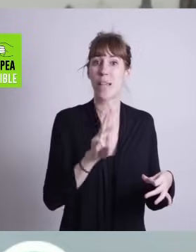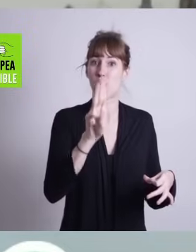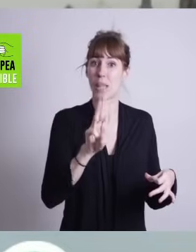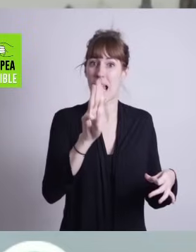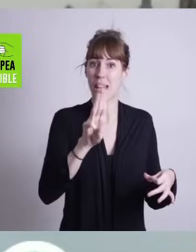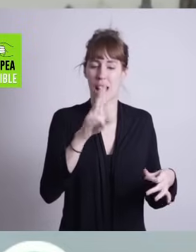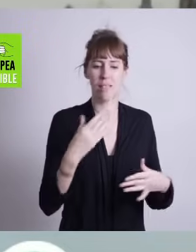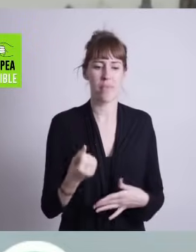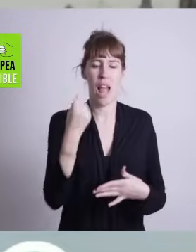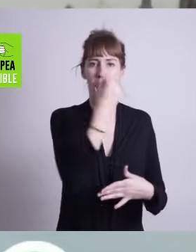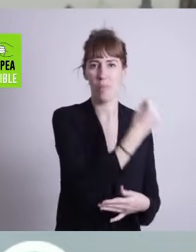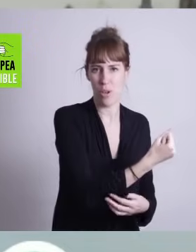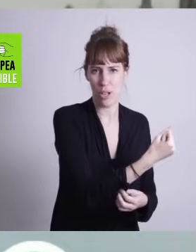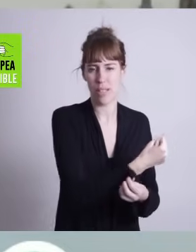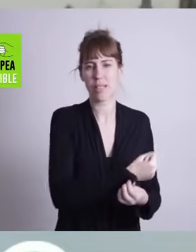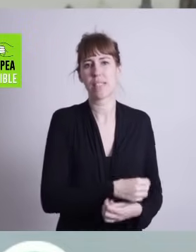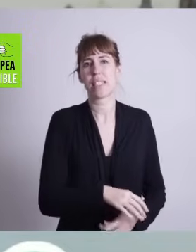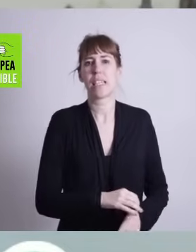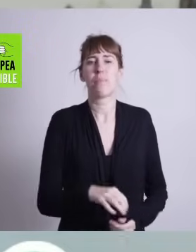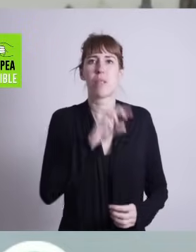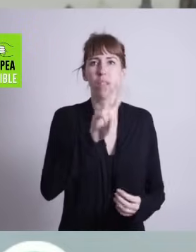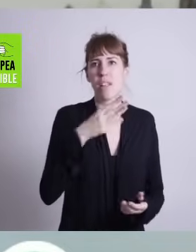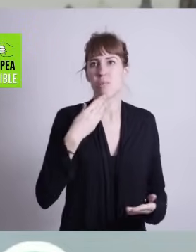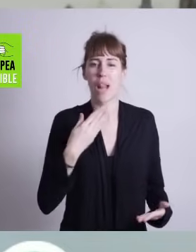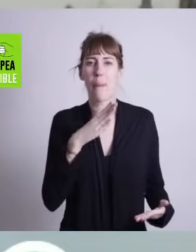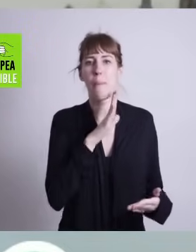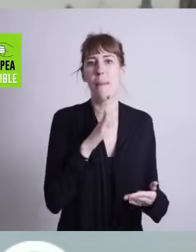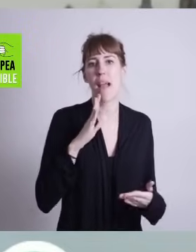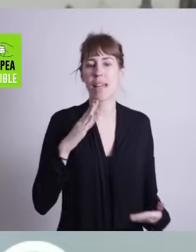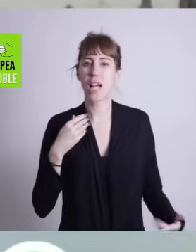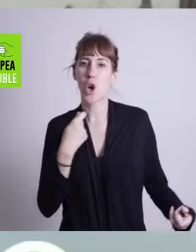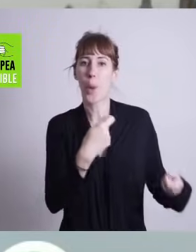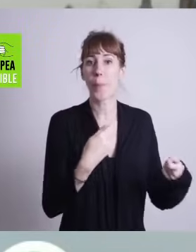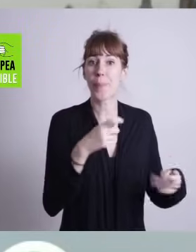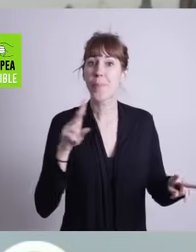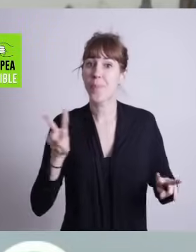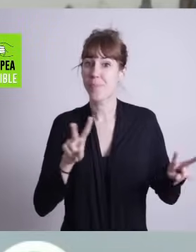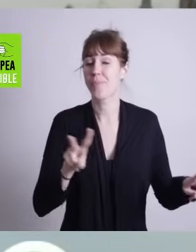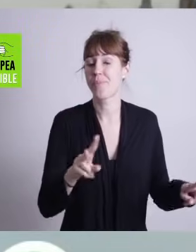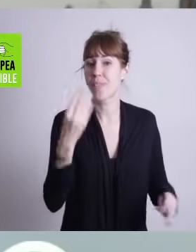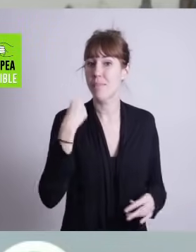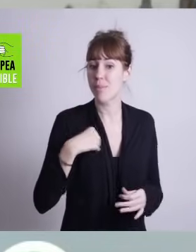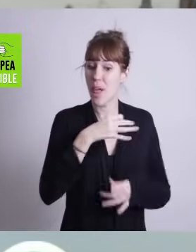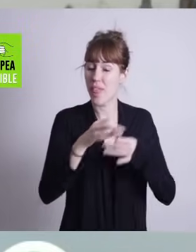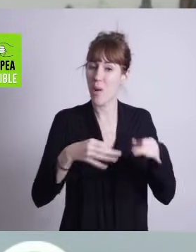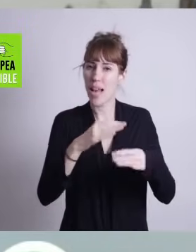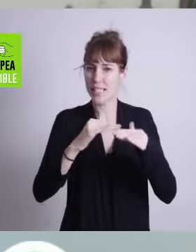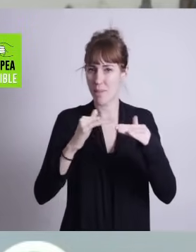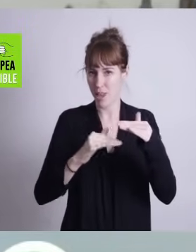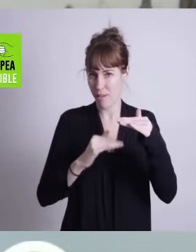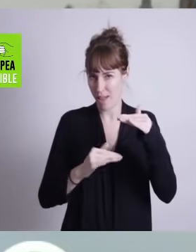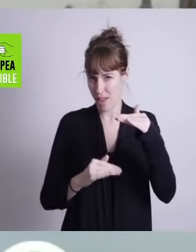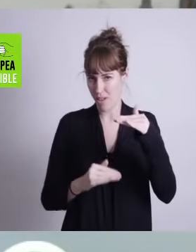la pituitaria es la glándula madre que se encarga de controlar y activar la función de las glándulas que están por debajo de ella, todas las demás,